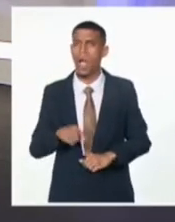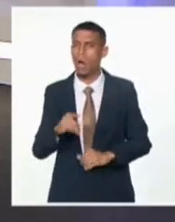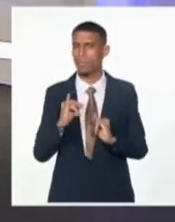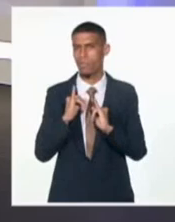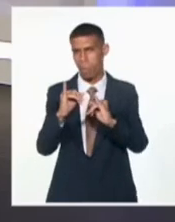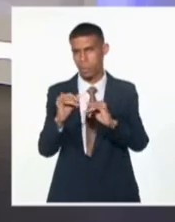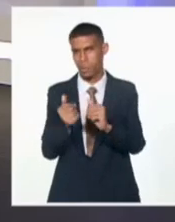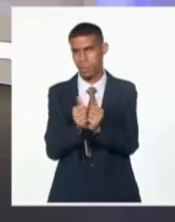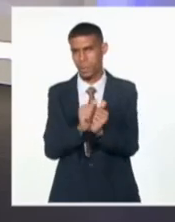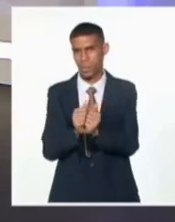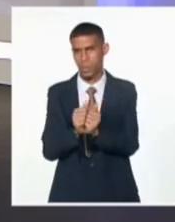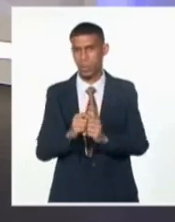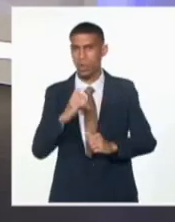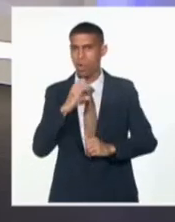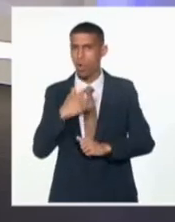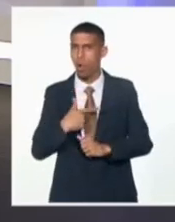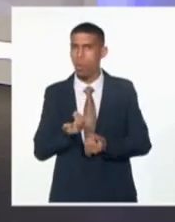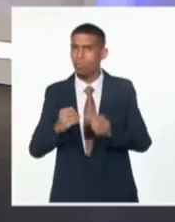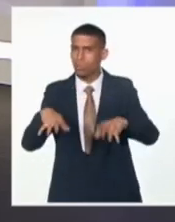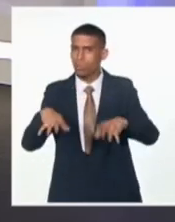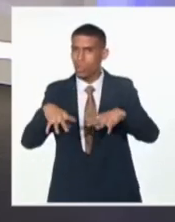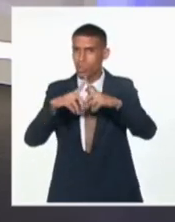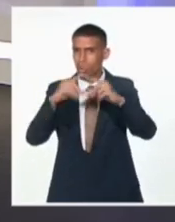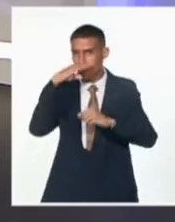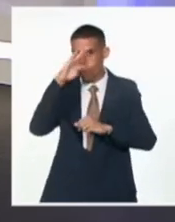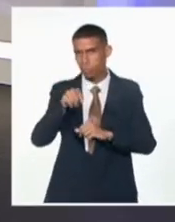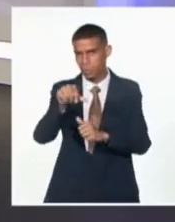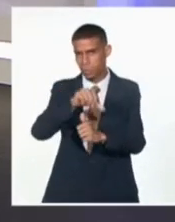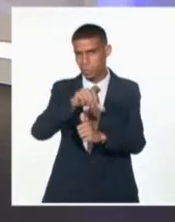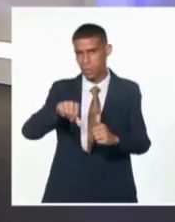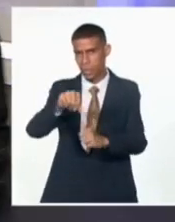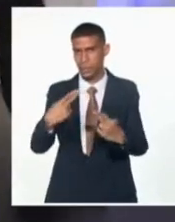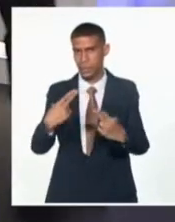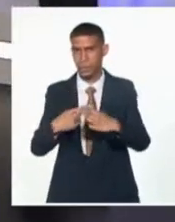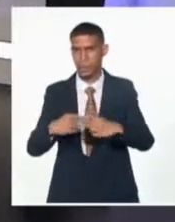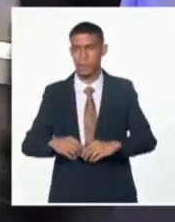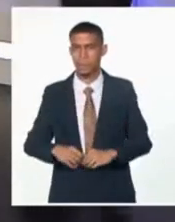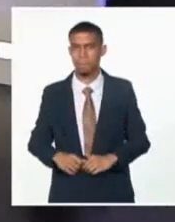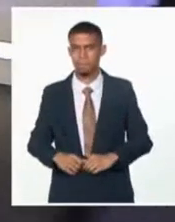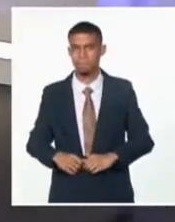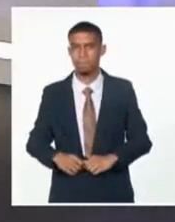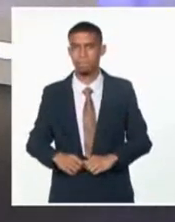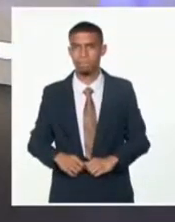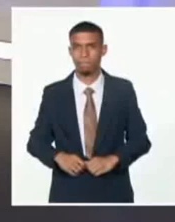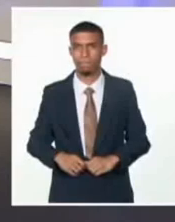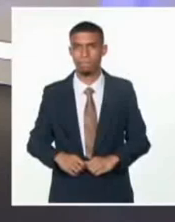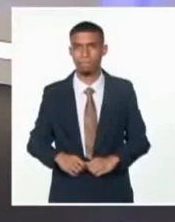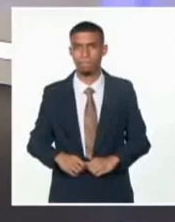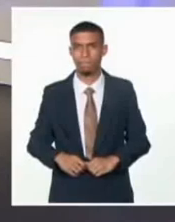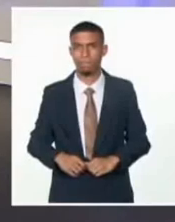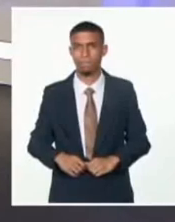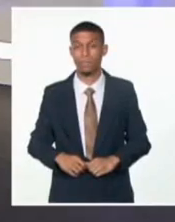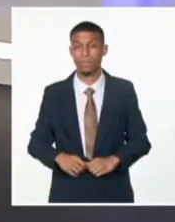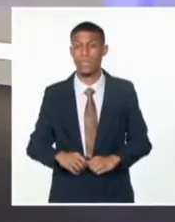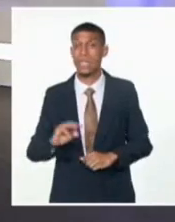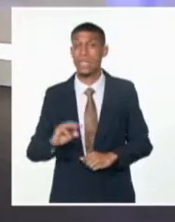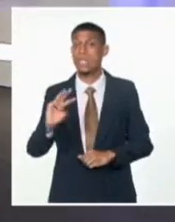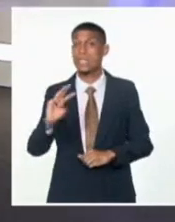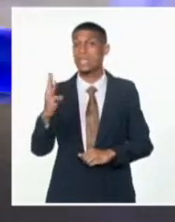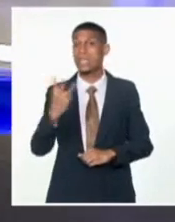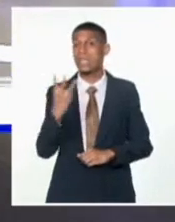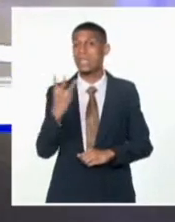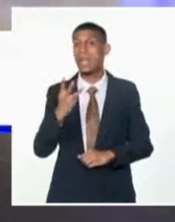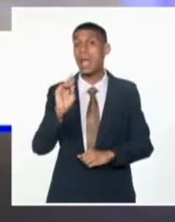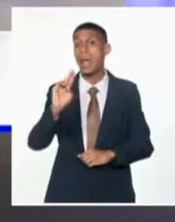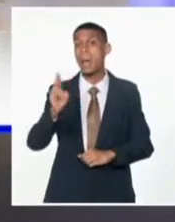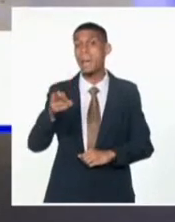deportiva, la actuación de hoy y otras novedades del mundo de los deportes. Como no, muchísimas gracias. Bien, mis amigos, 3 metales de plata y 2 de